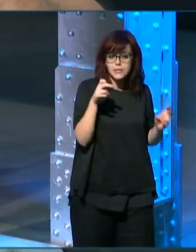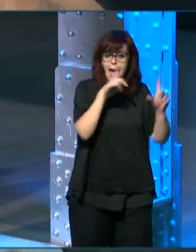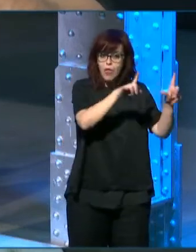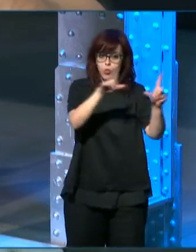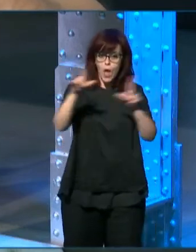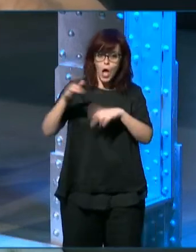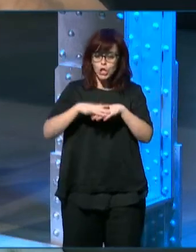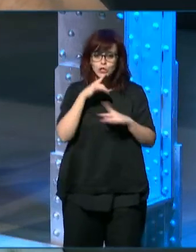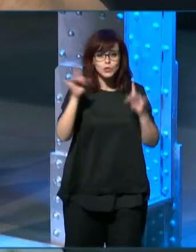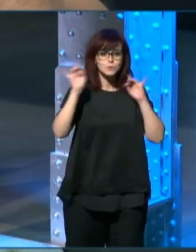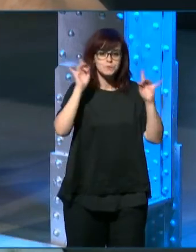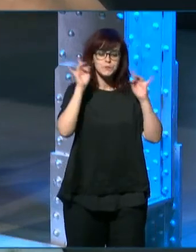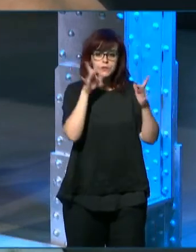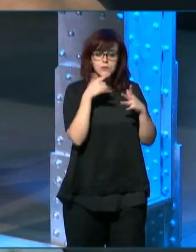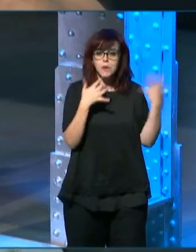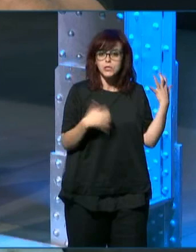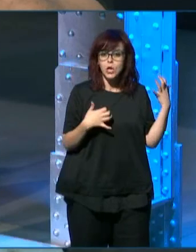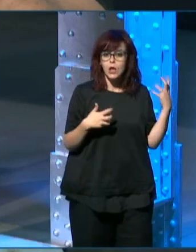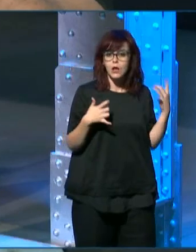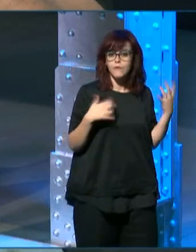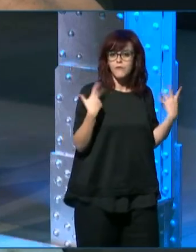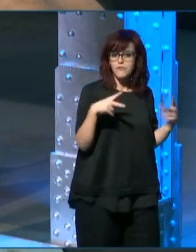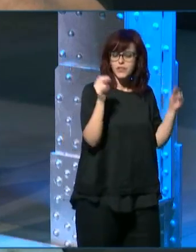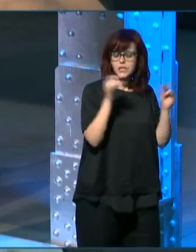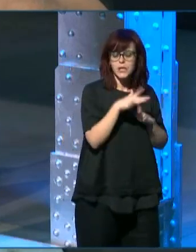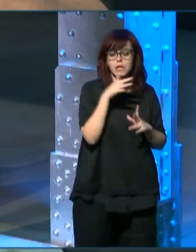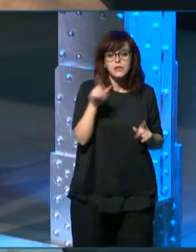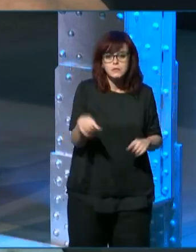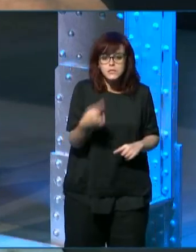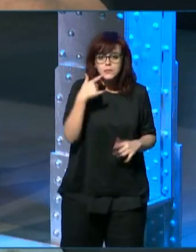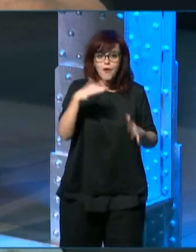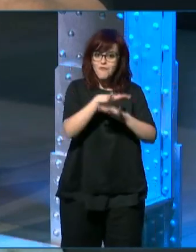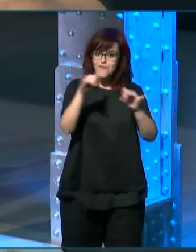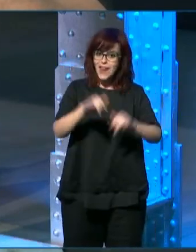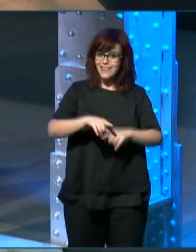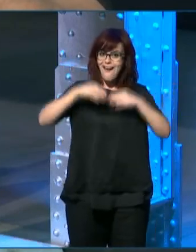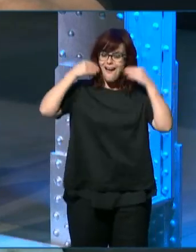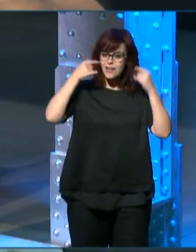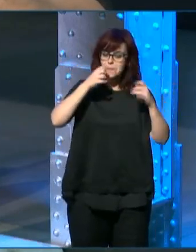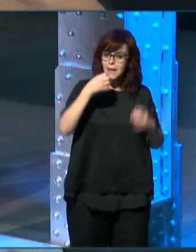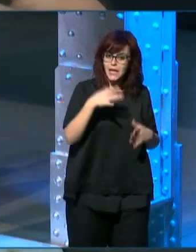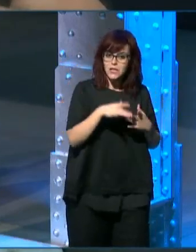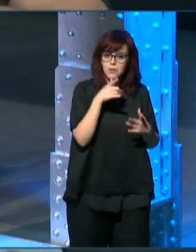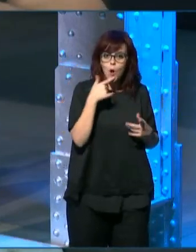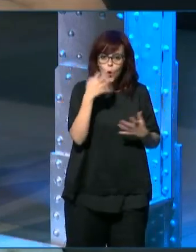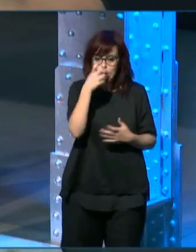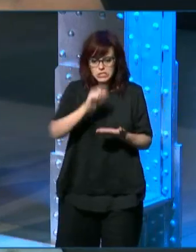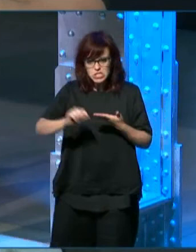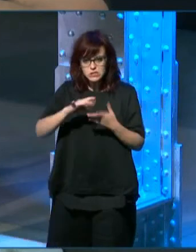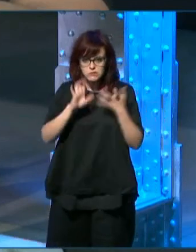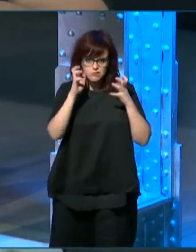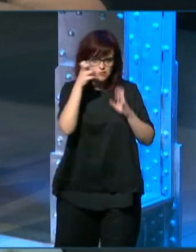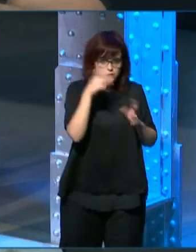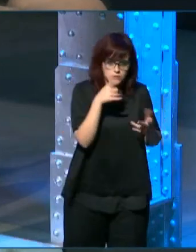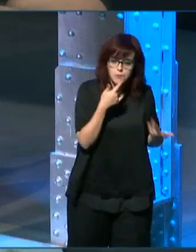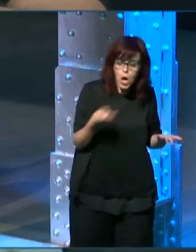suena mejor, y cuando salía de tocar la guitarra 2 horas en el cuarto de baño, estaba feliz. Yo la veía feliz, me ponía con los cuentos y torcía el gesto.